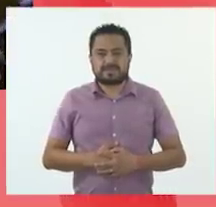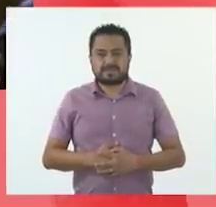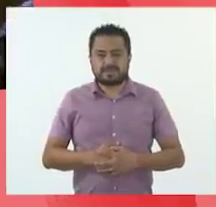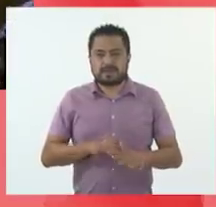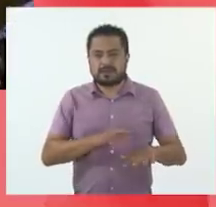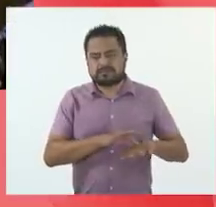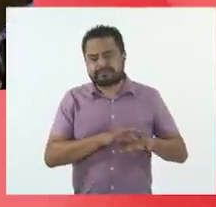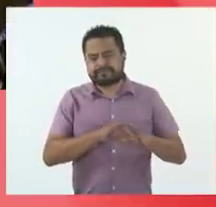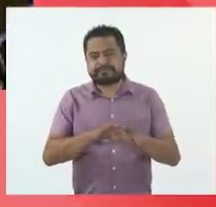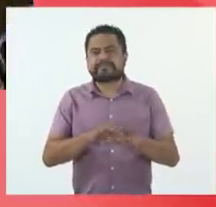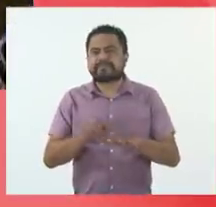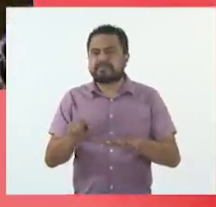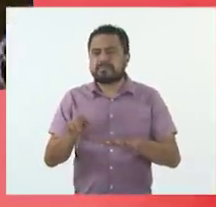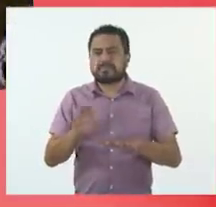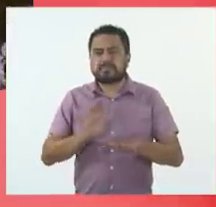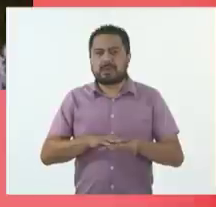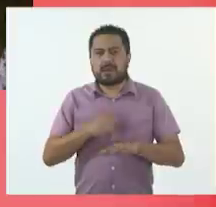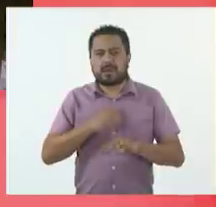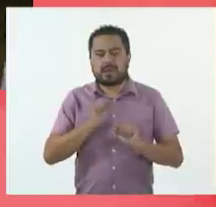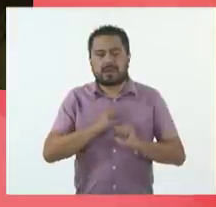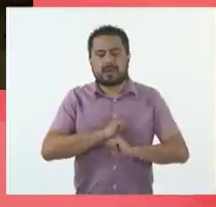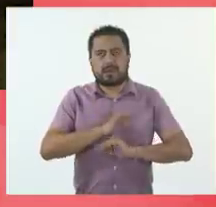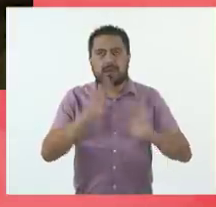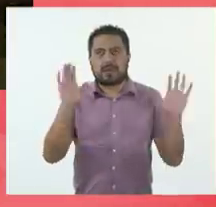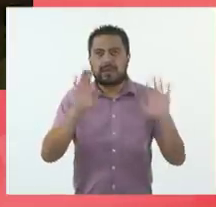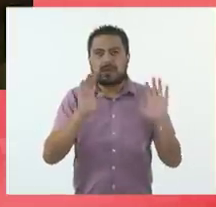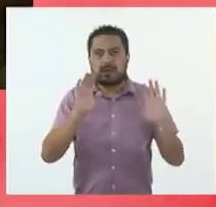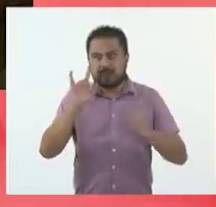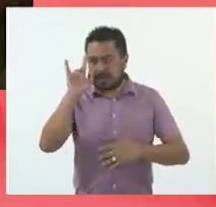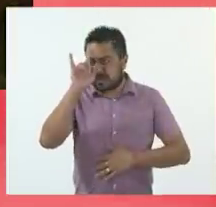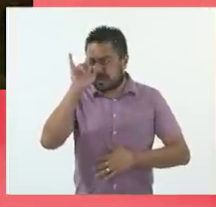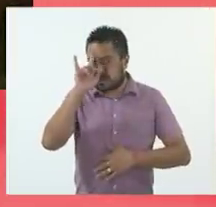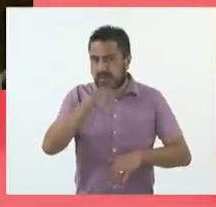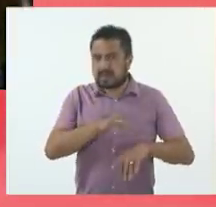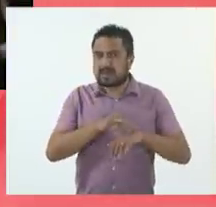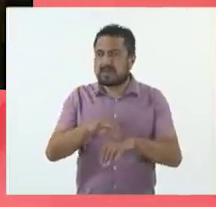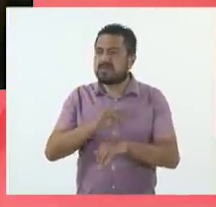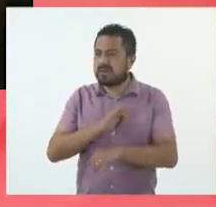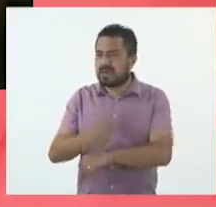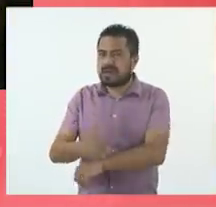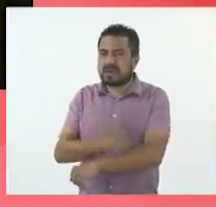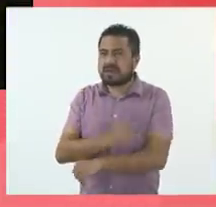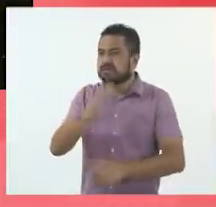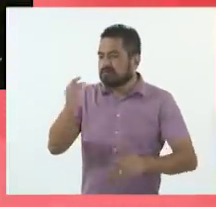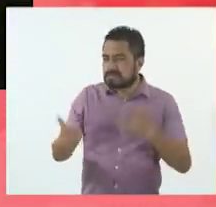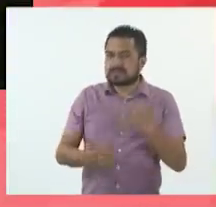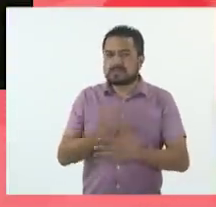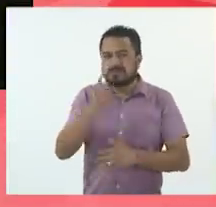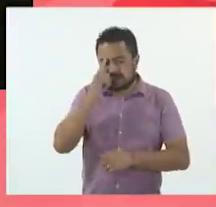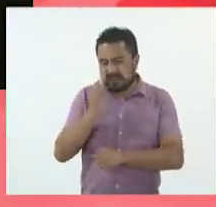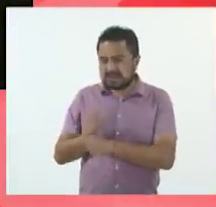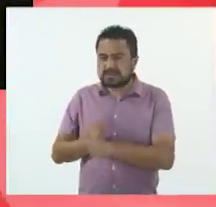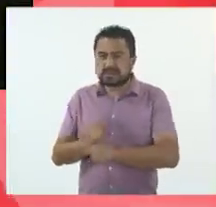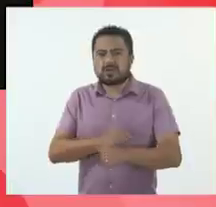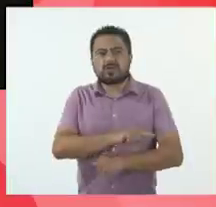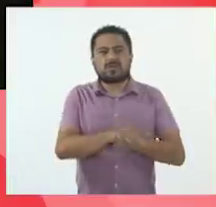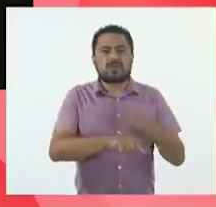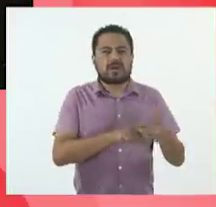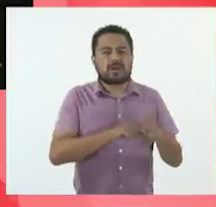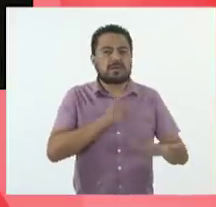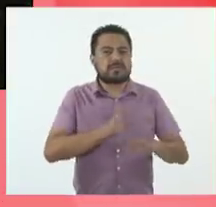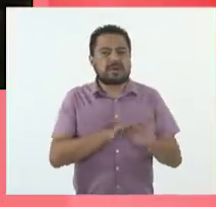Este recorrido me había dejado tan asombrado que le pedí al diabólico guía que me acompañara al día siguiente para explorar los sitios